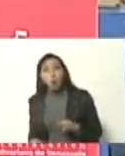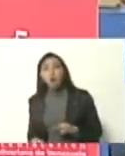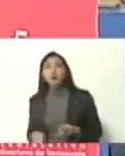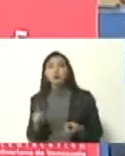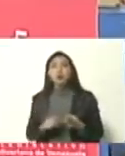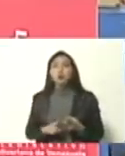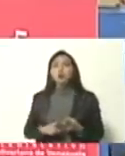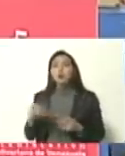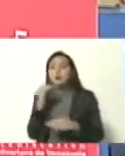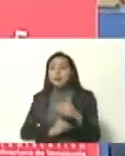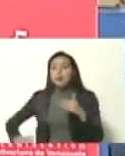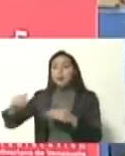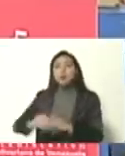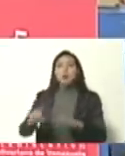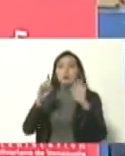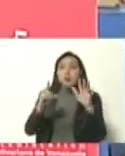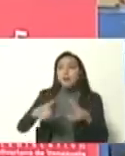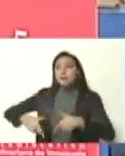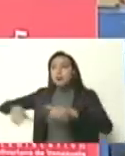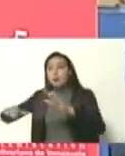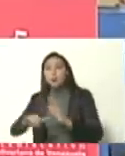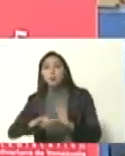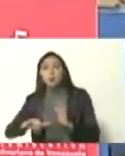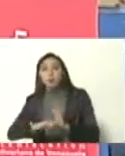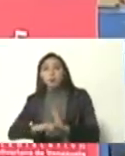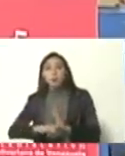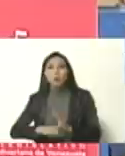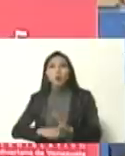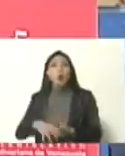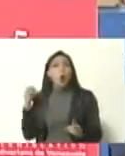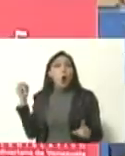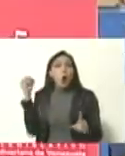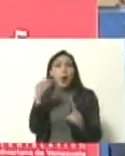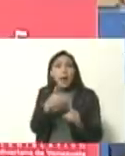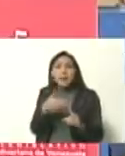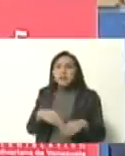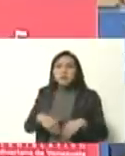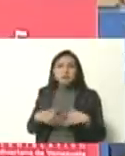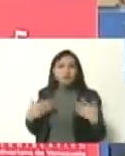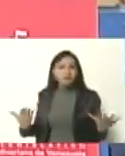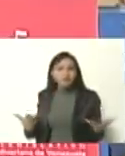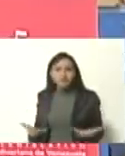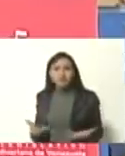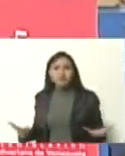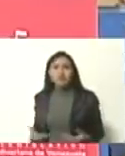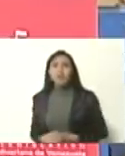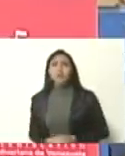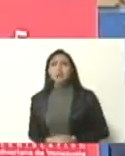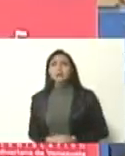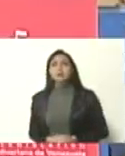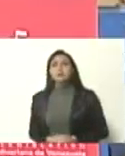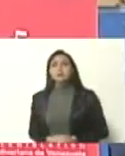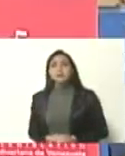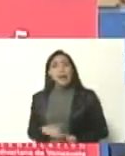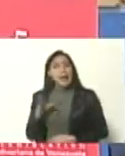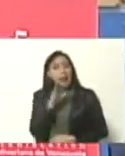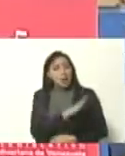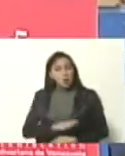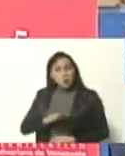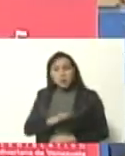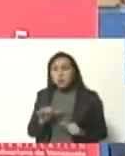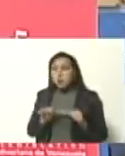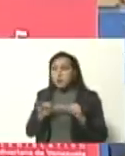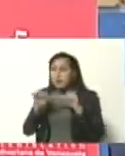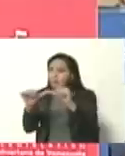edificio José María Vargas de Pajaritos. El objetivo, digamos así, detallado, era la Comisión Permanente